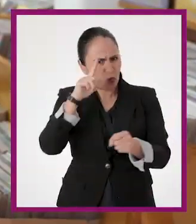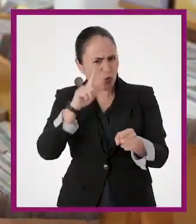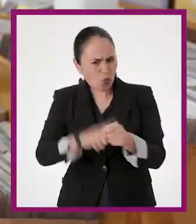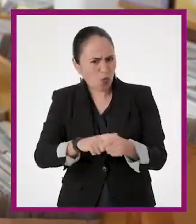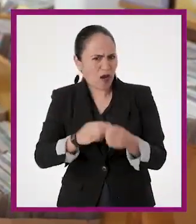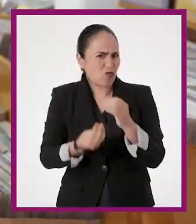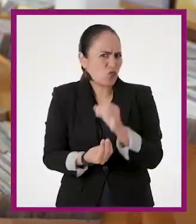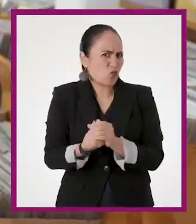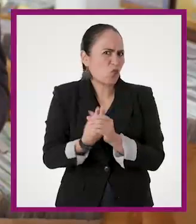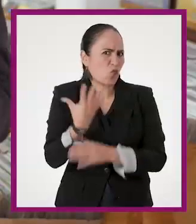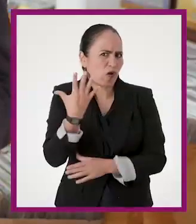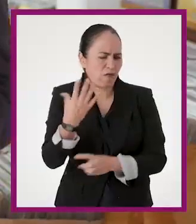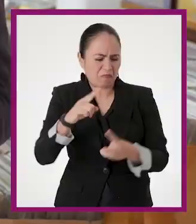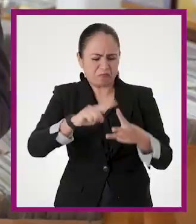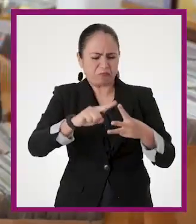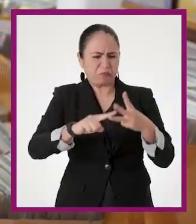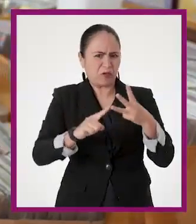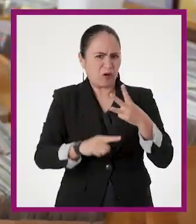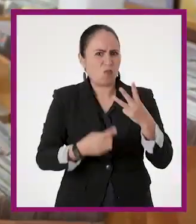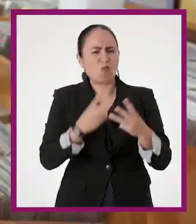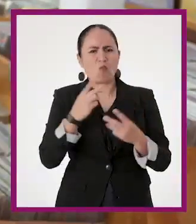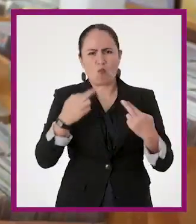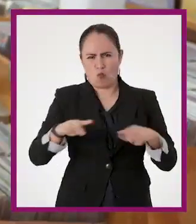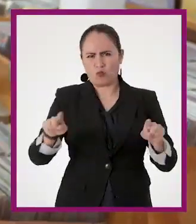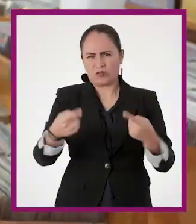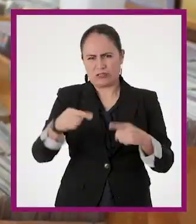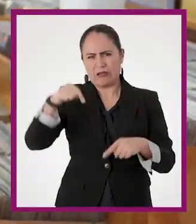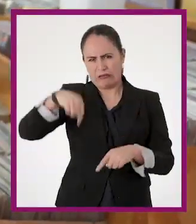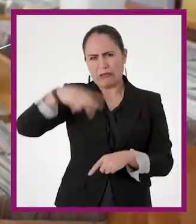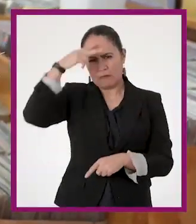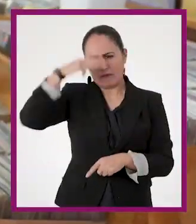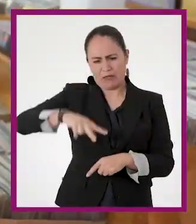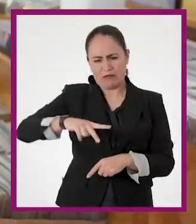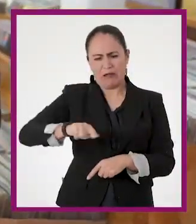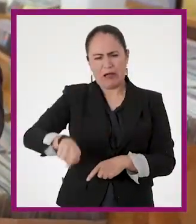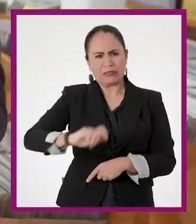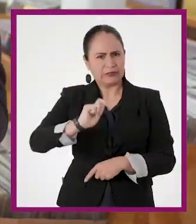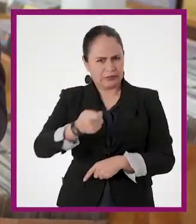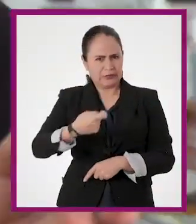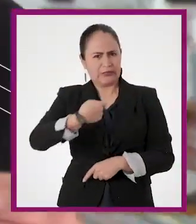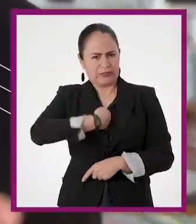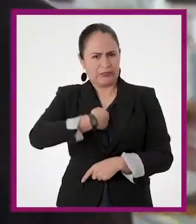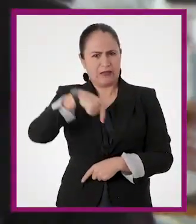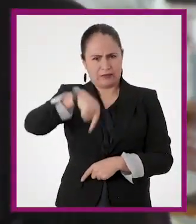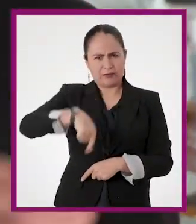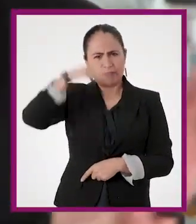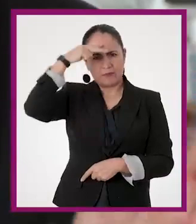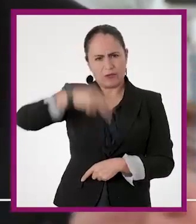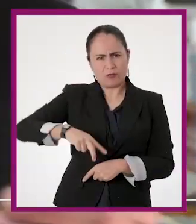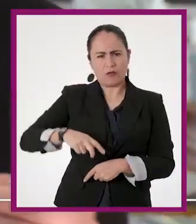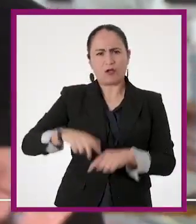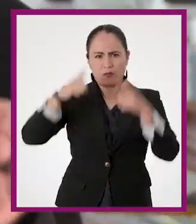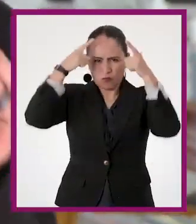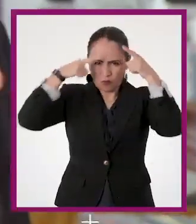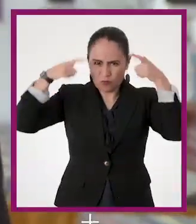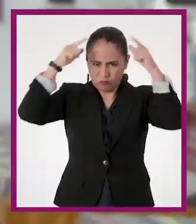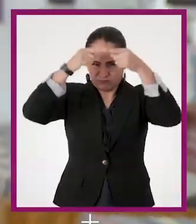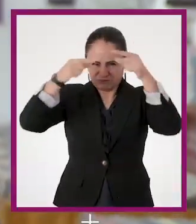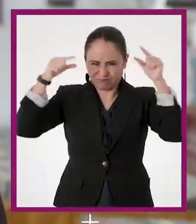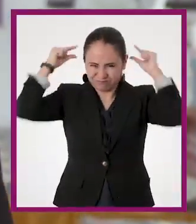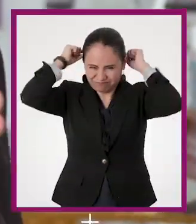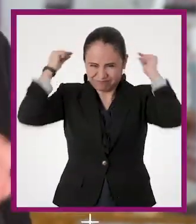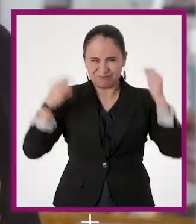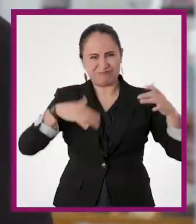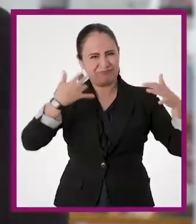raíces o nuevas raíces triples que había de la música mexicana como parte de la identidad nacional. Por un lado, el son de mariachi o son